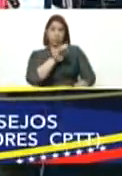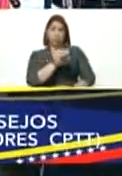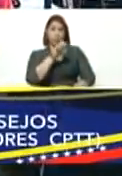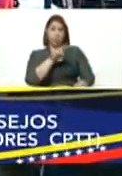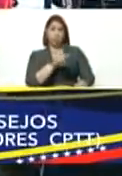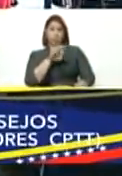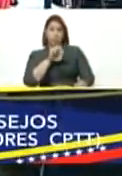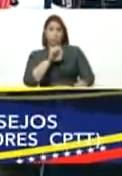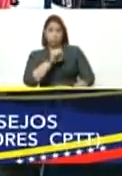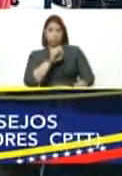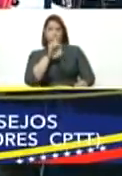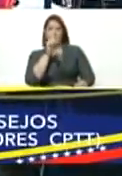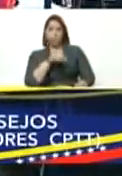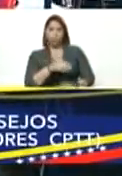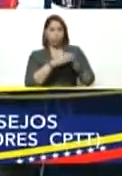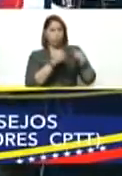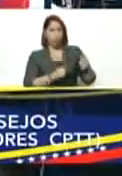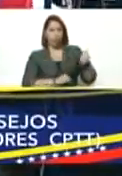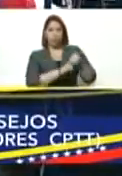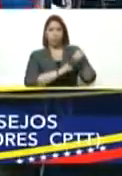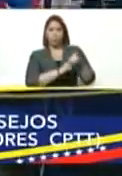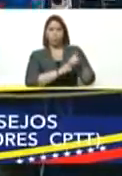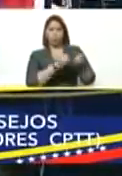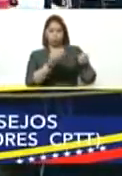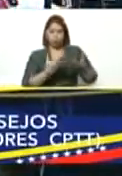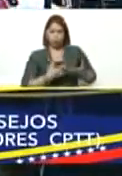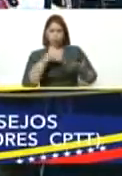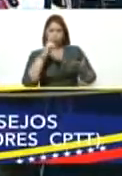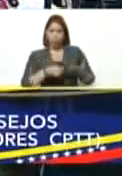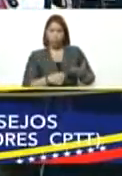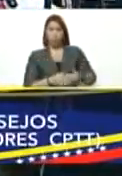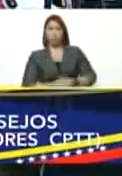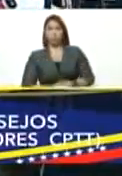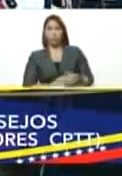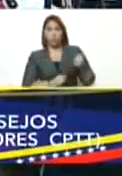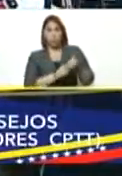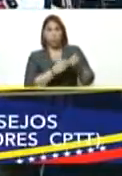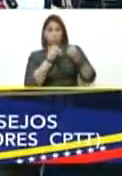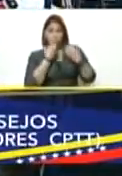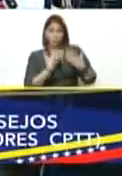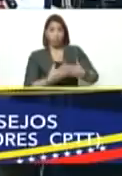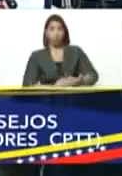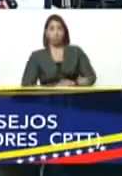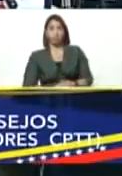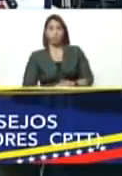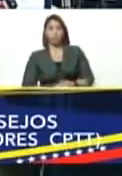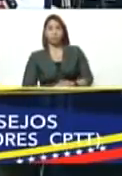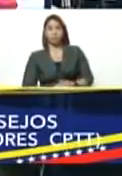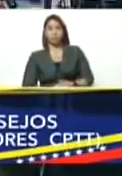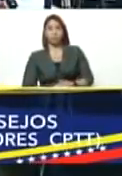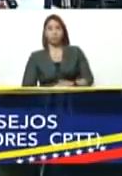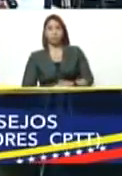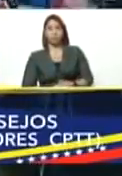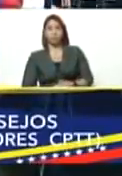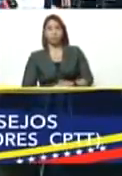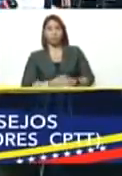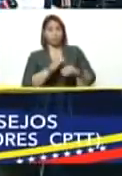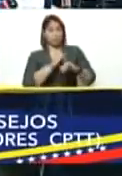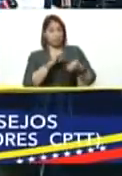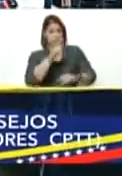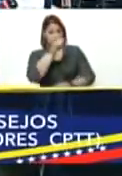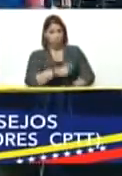apoyo que usted nos dio. De verdad que fue un apoyo invalorable. Ya Jesús venía de